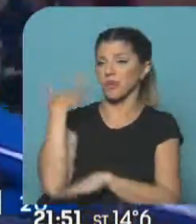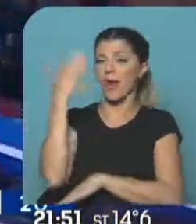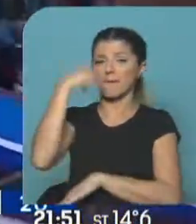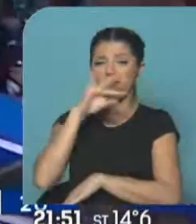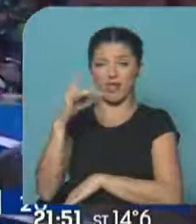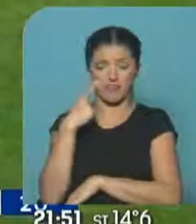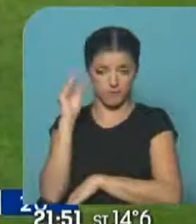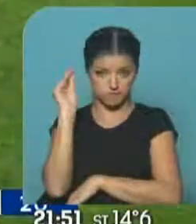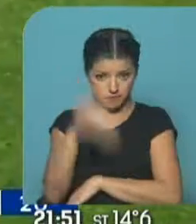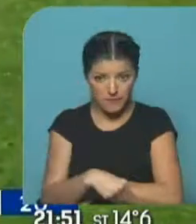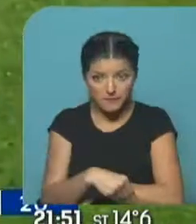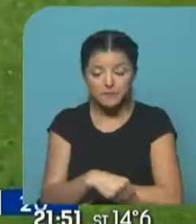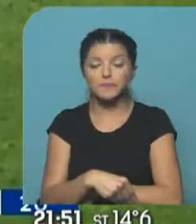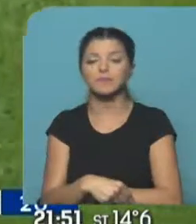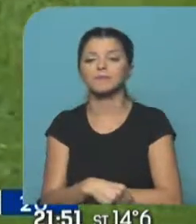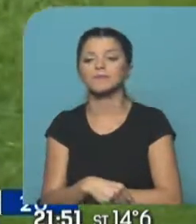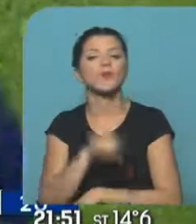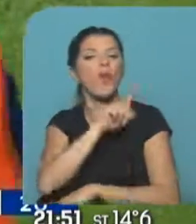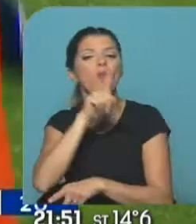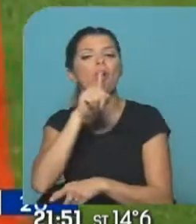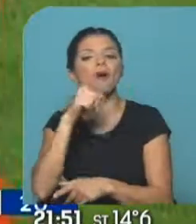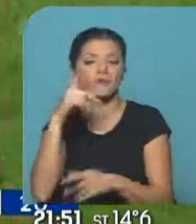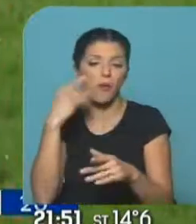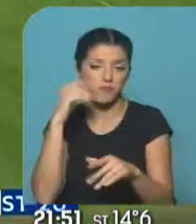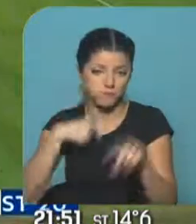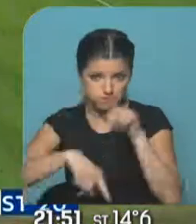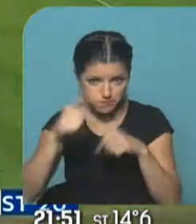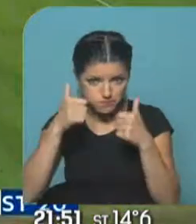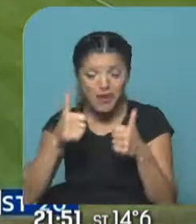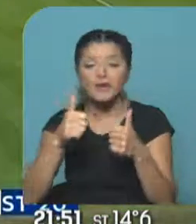oportunidad, de las que no falló. Y de esta manera